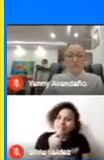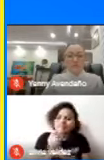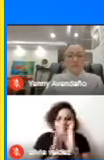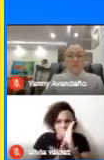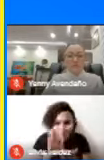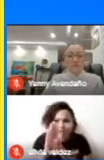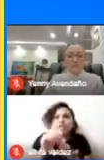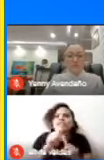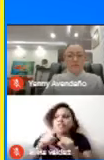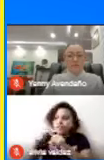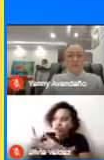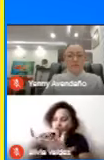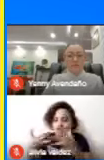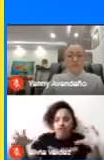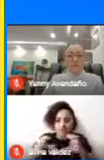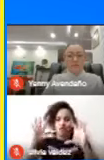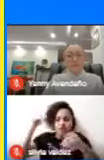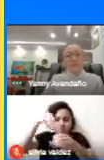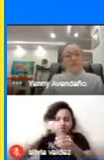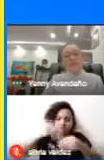en las dinámicas de un territorio.